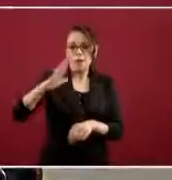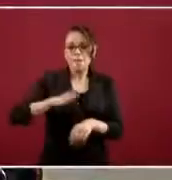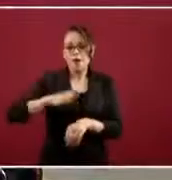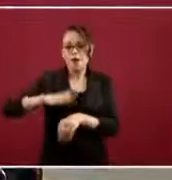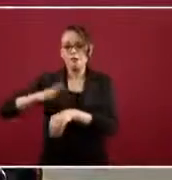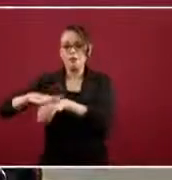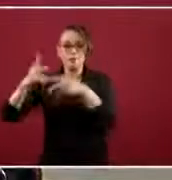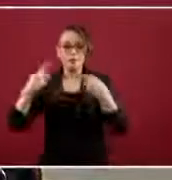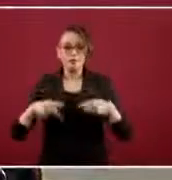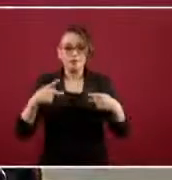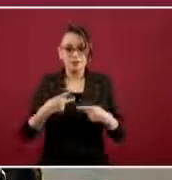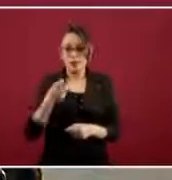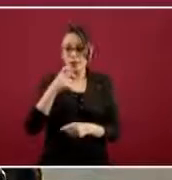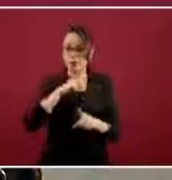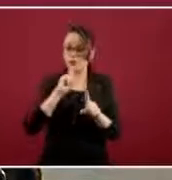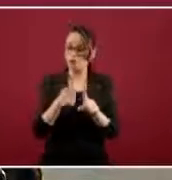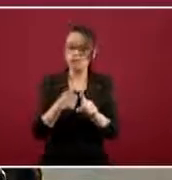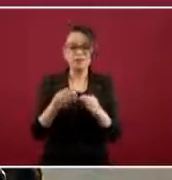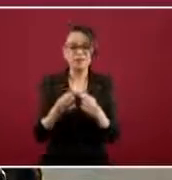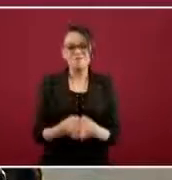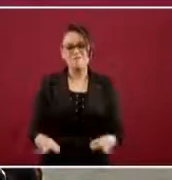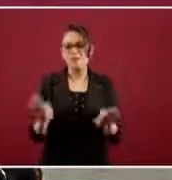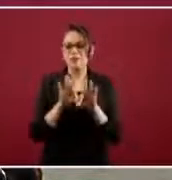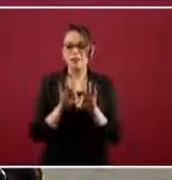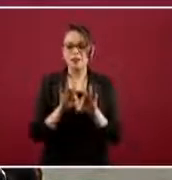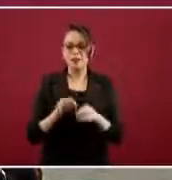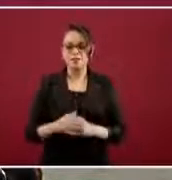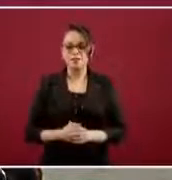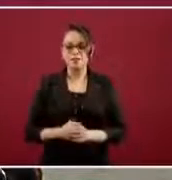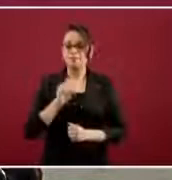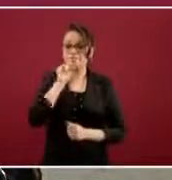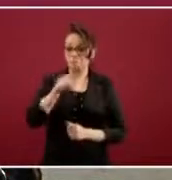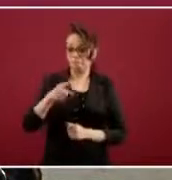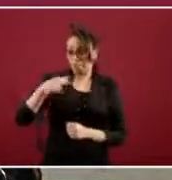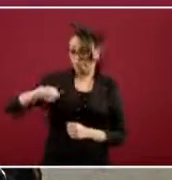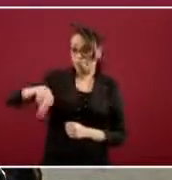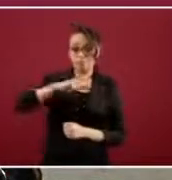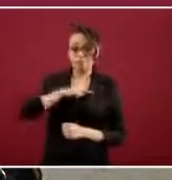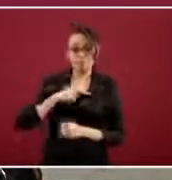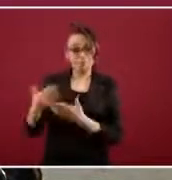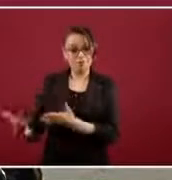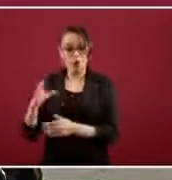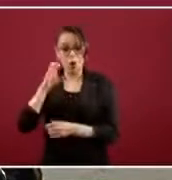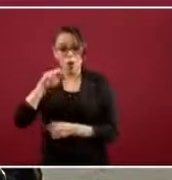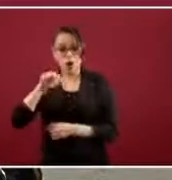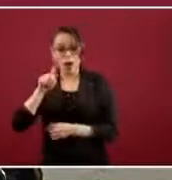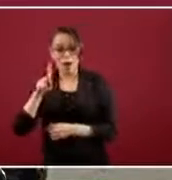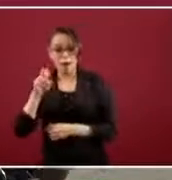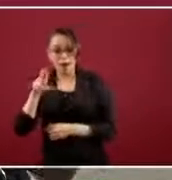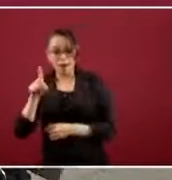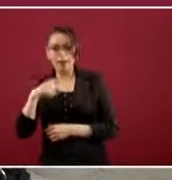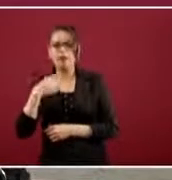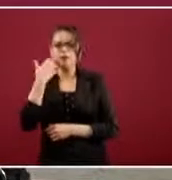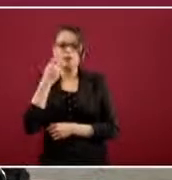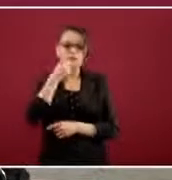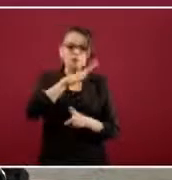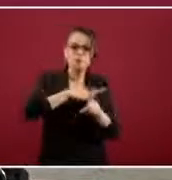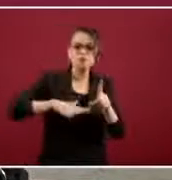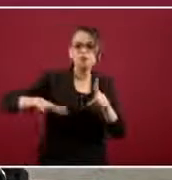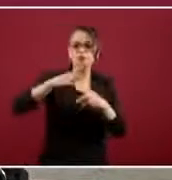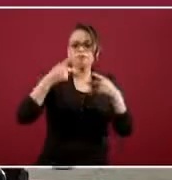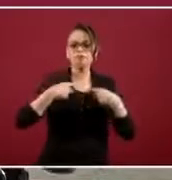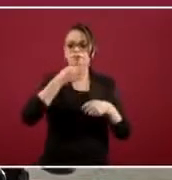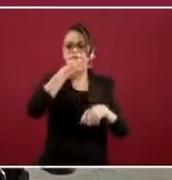momento esencial. Entonces, también nosotros desde CONAPRED queremos hacer un llamado a la ciudadanía y también decirles que es una oportunidad